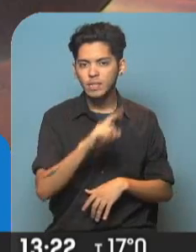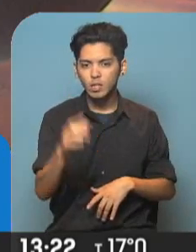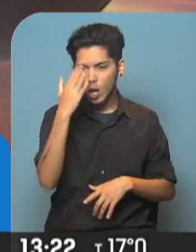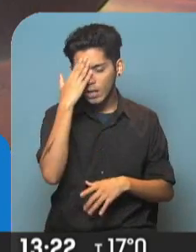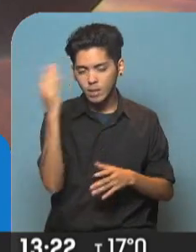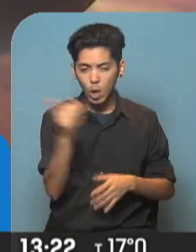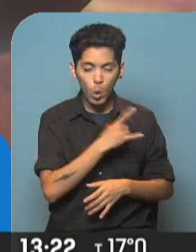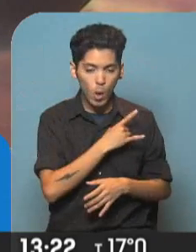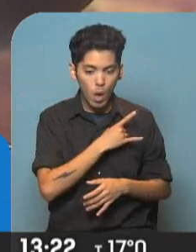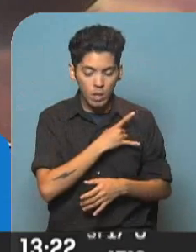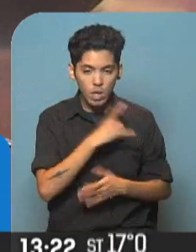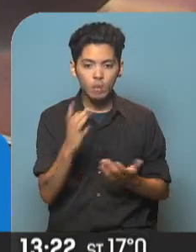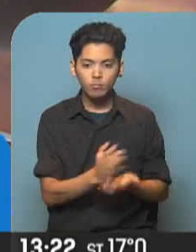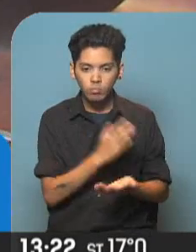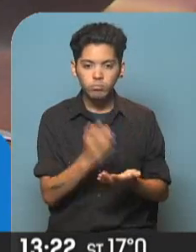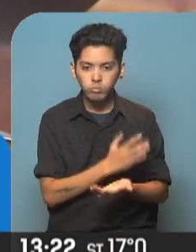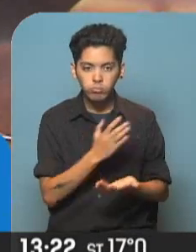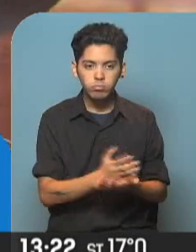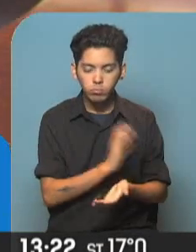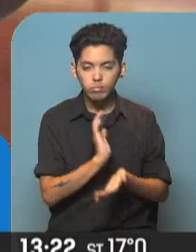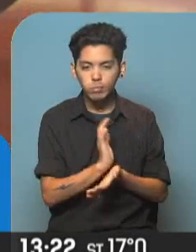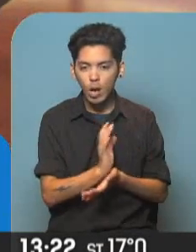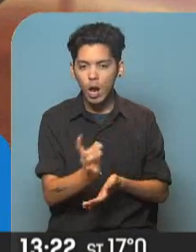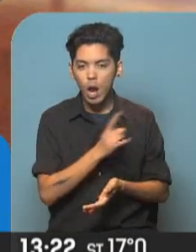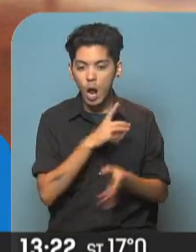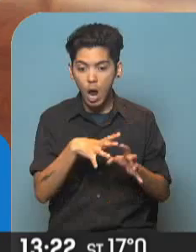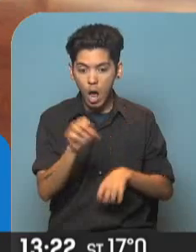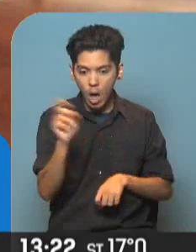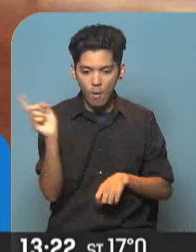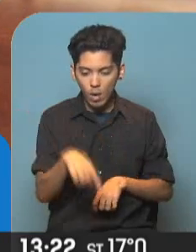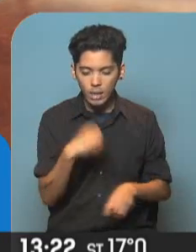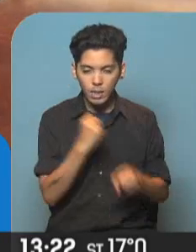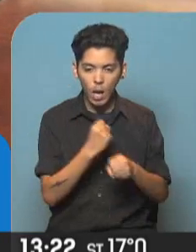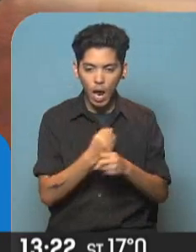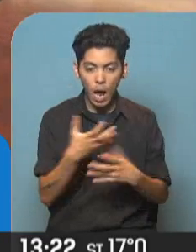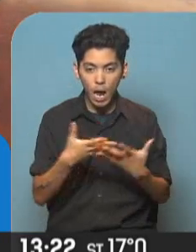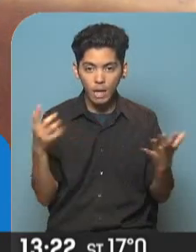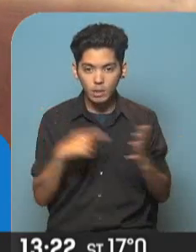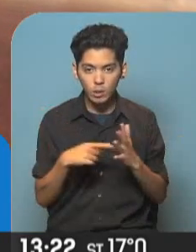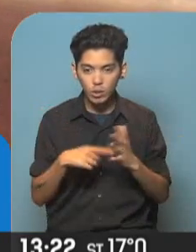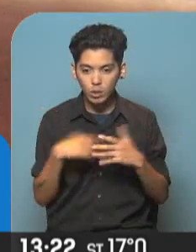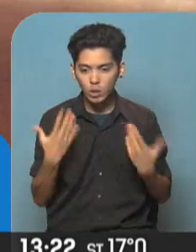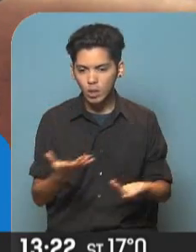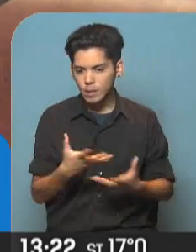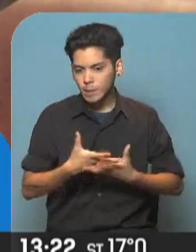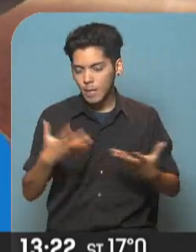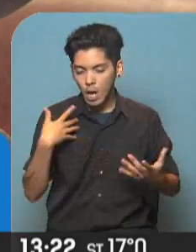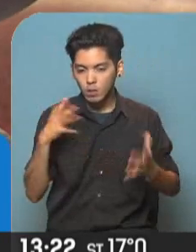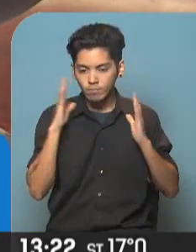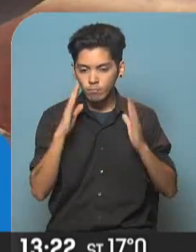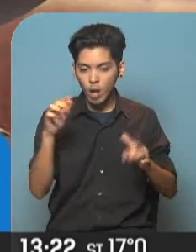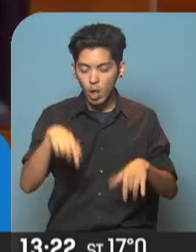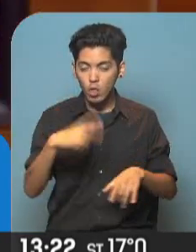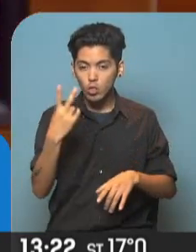universidades, producen graduados que vienen a trabajar a las grandes ciudades. Entonces tenemos una enorme concentración, 2/3 de los médicos